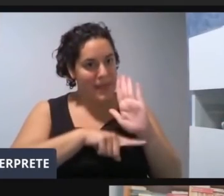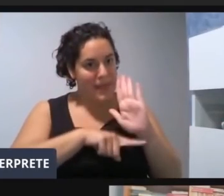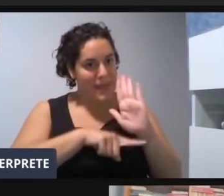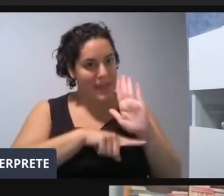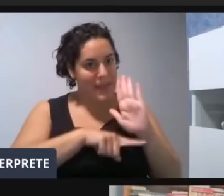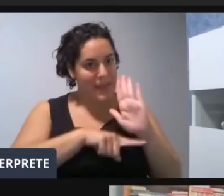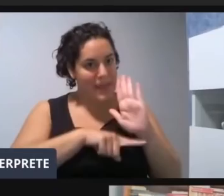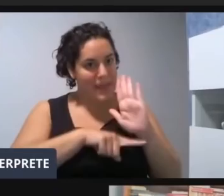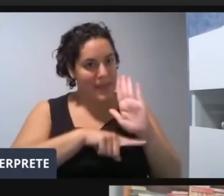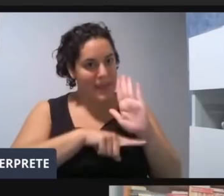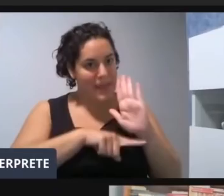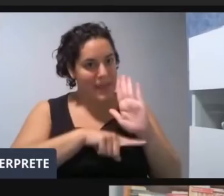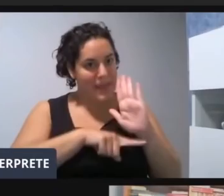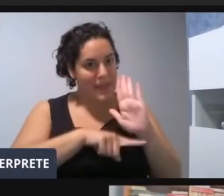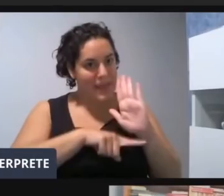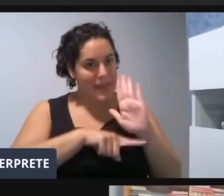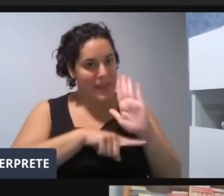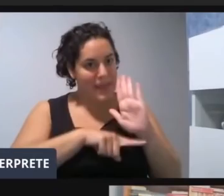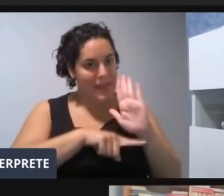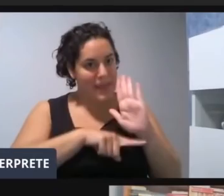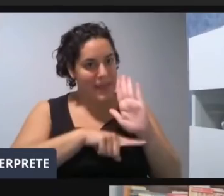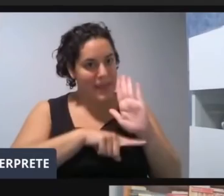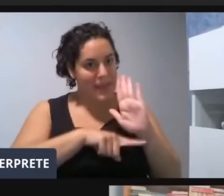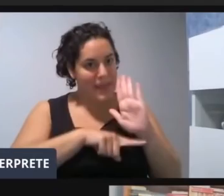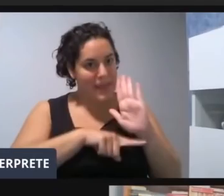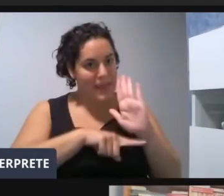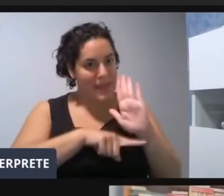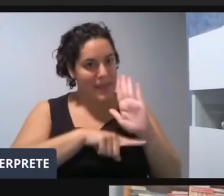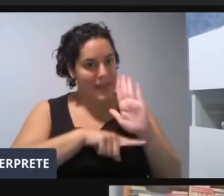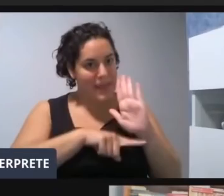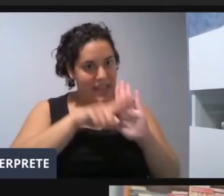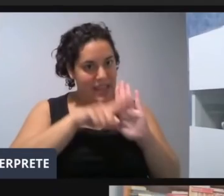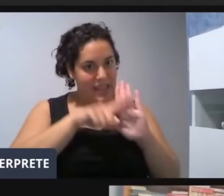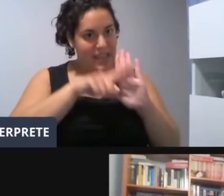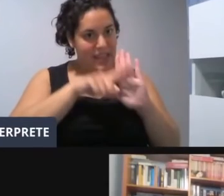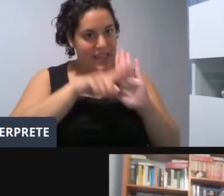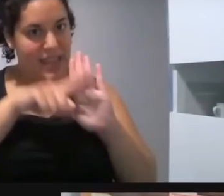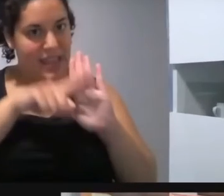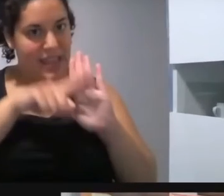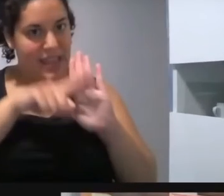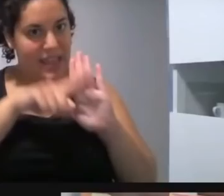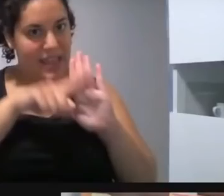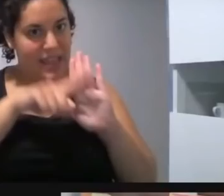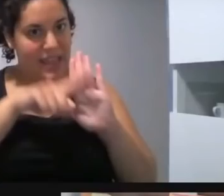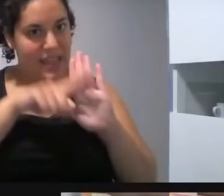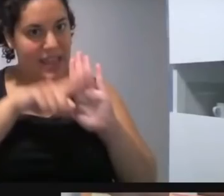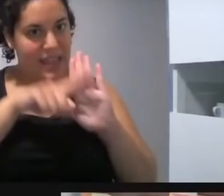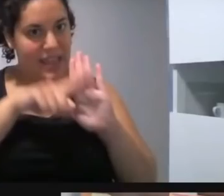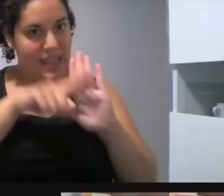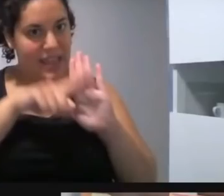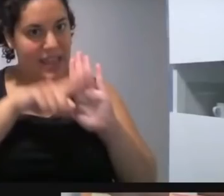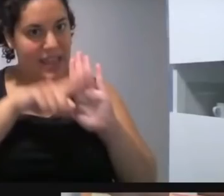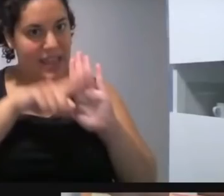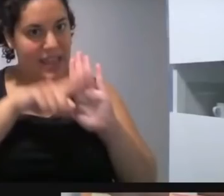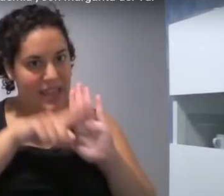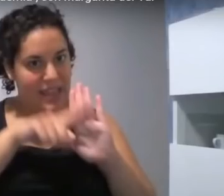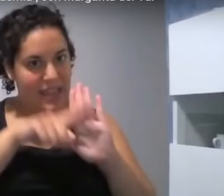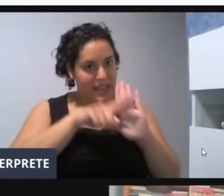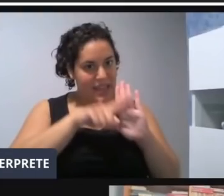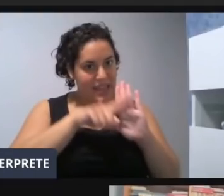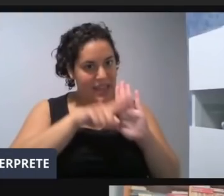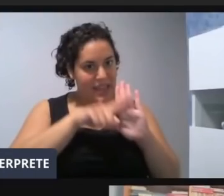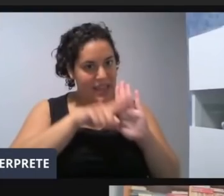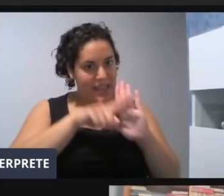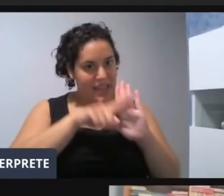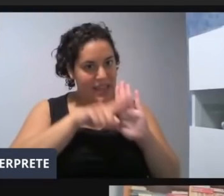Otoño-invierno. Ya habéis oído, Margarita del Val, muchas gracias. Espérate que te he congelado Pues vamos a ahí, terminar. sí. Y mira, Dani también te he congelado en un sitio malo,